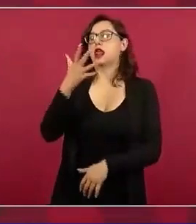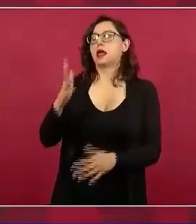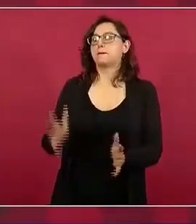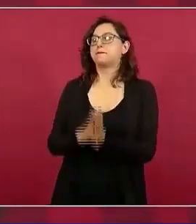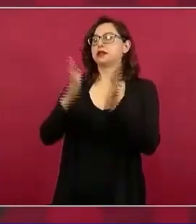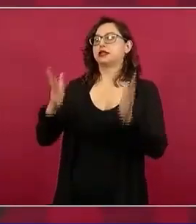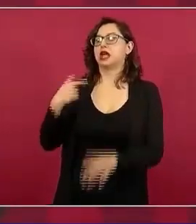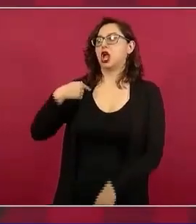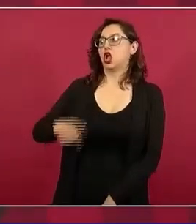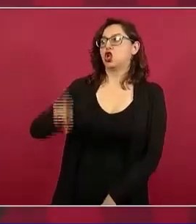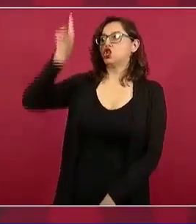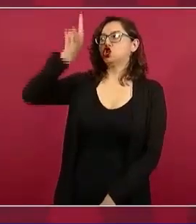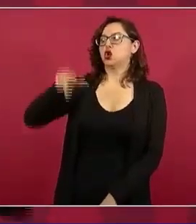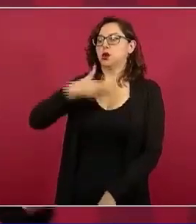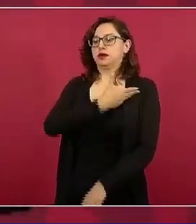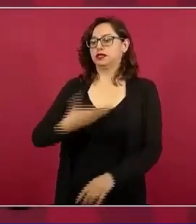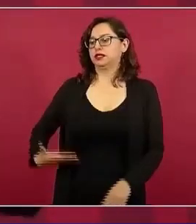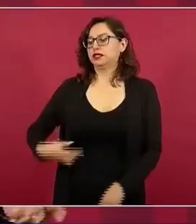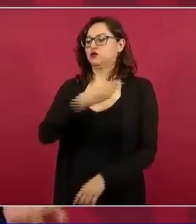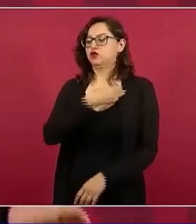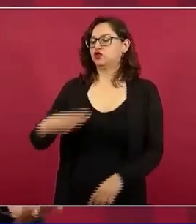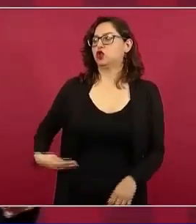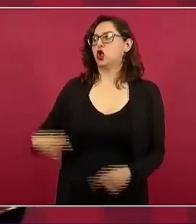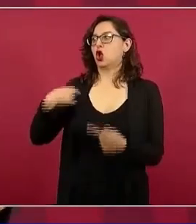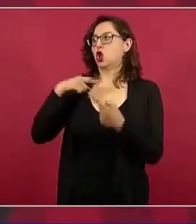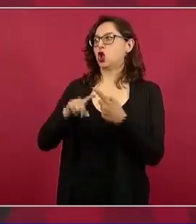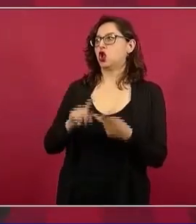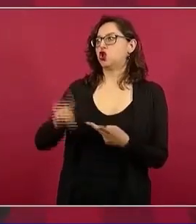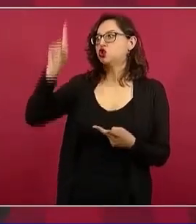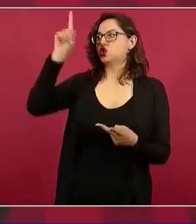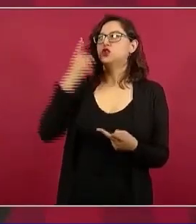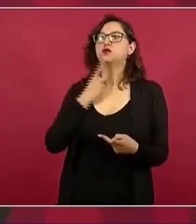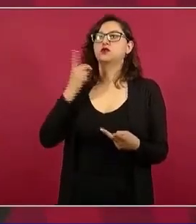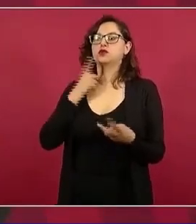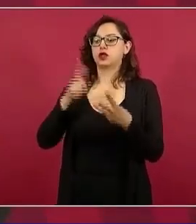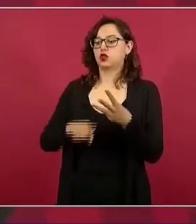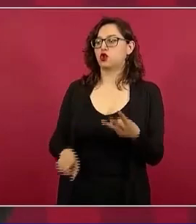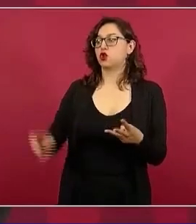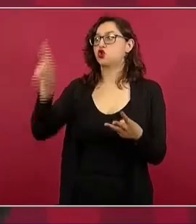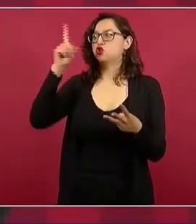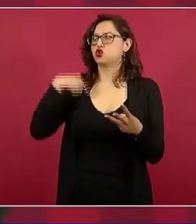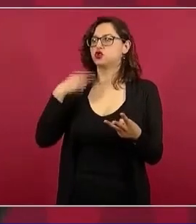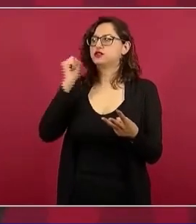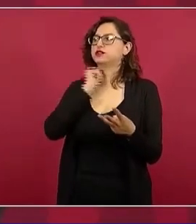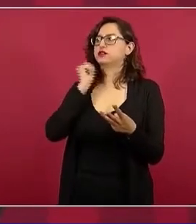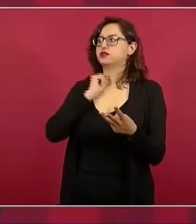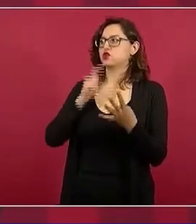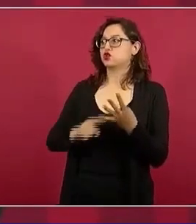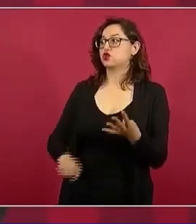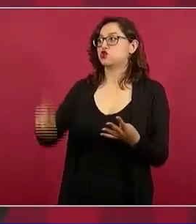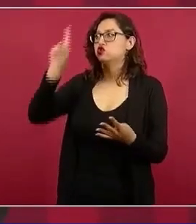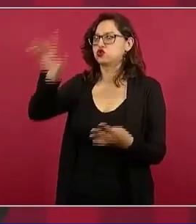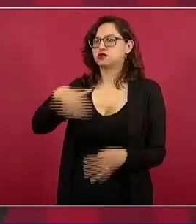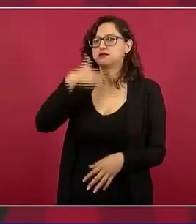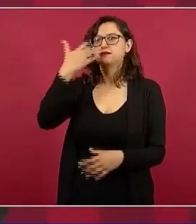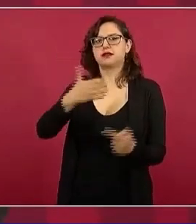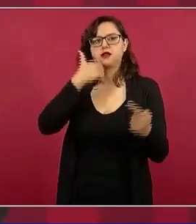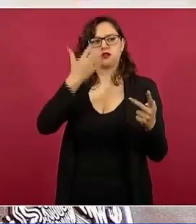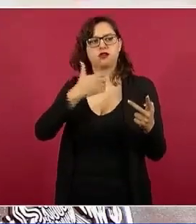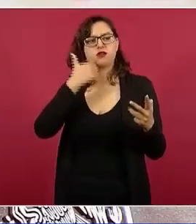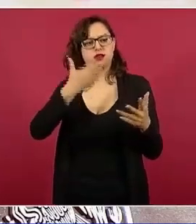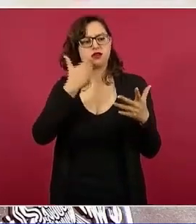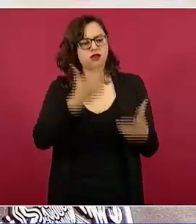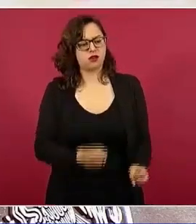diputado. ¿Y cuáles son tus ideales? ¿Y cuáles son tus principios?